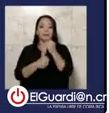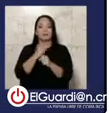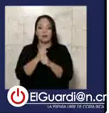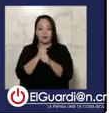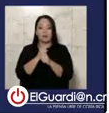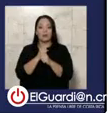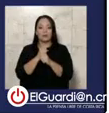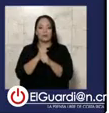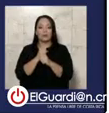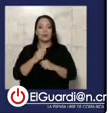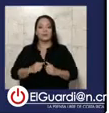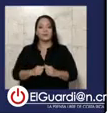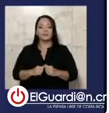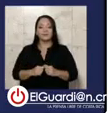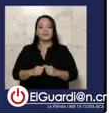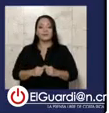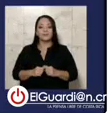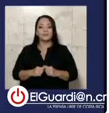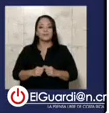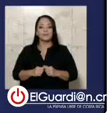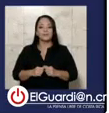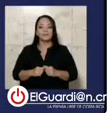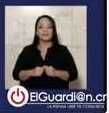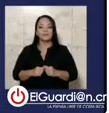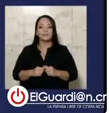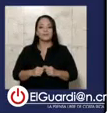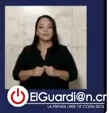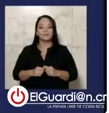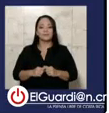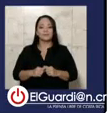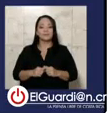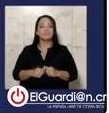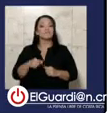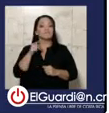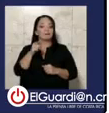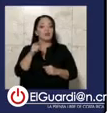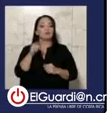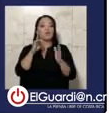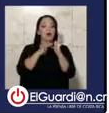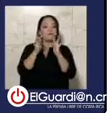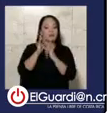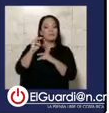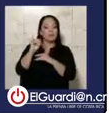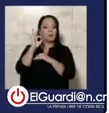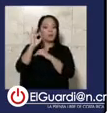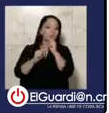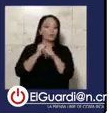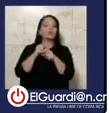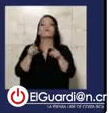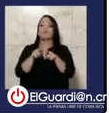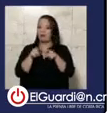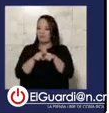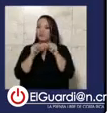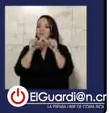inclusive, y lo prevemos todavía que todavía esté activo para abril o mayo del 2024. Es